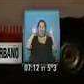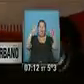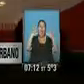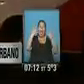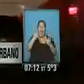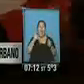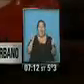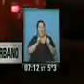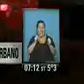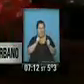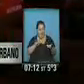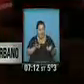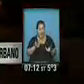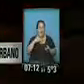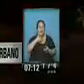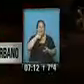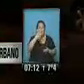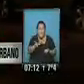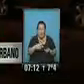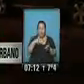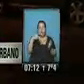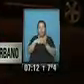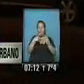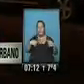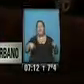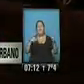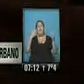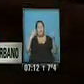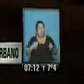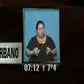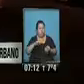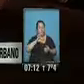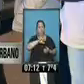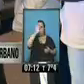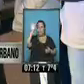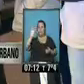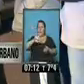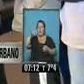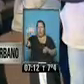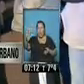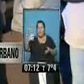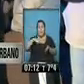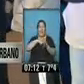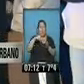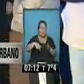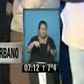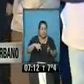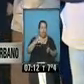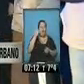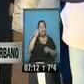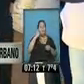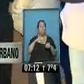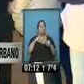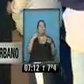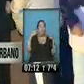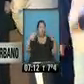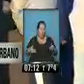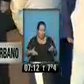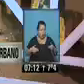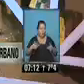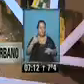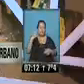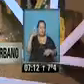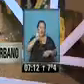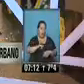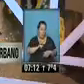Funcionan en invierno y también se suman los calefactores. Lo cierto es que en diferentes puntos del conurbano y la capital federal se registraron cortes de energía